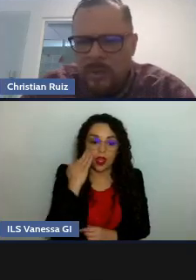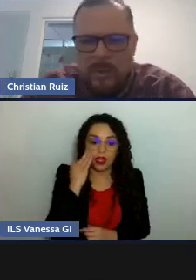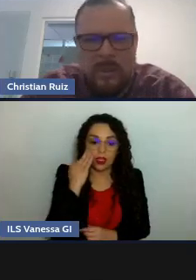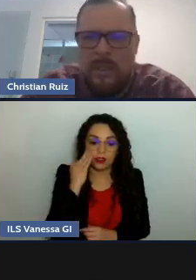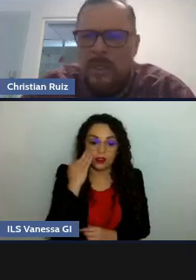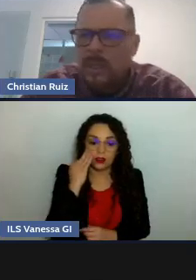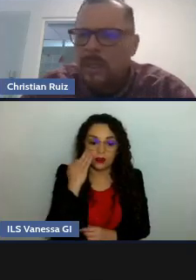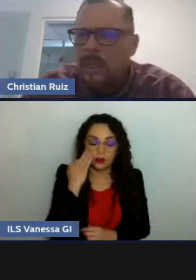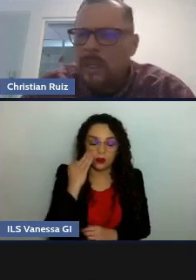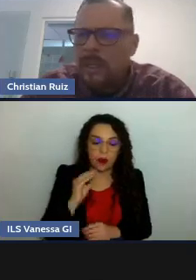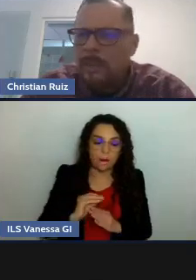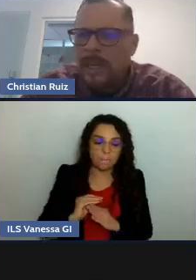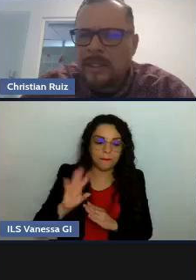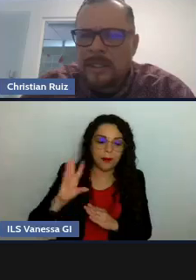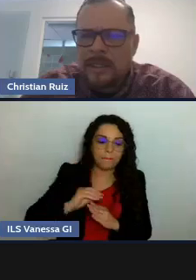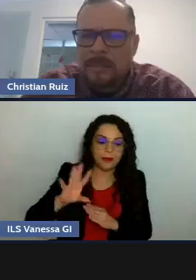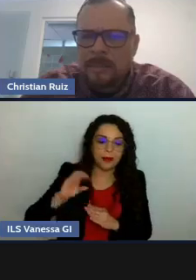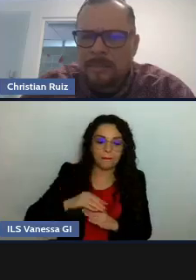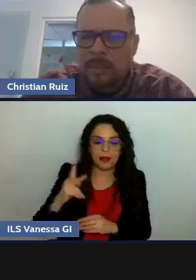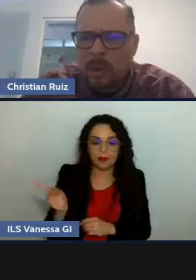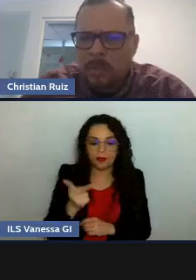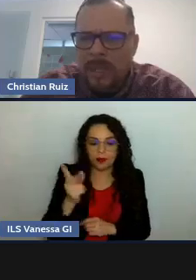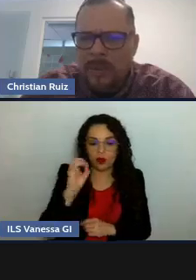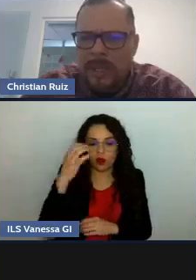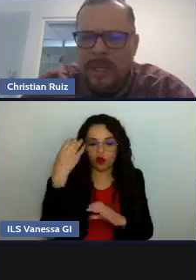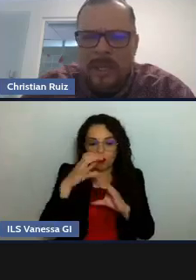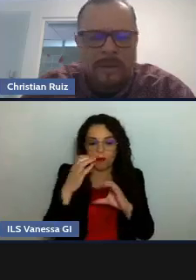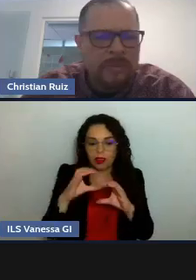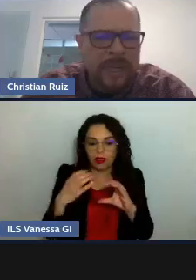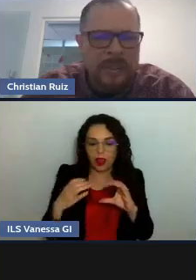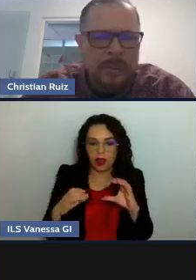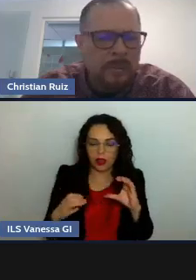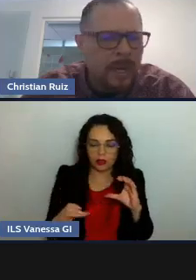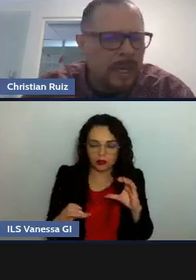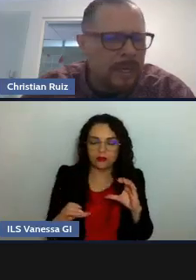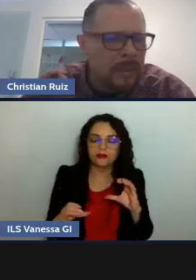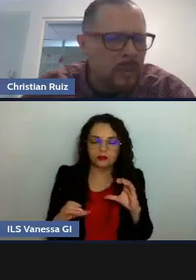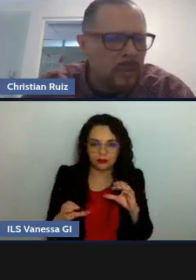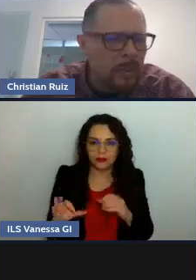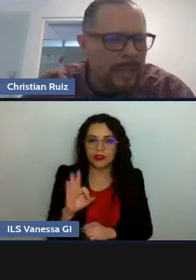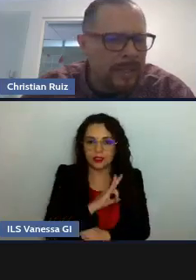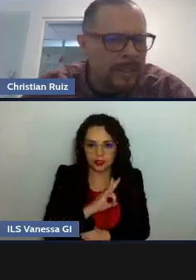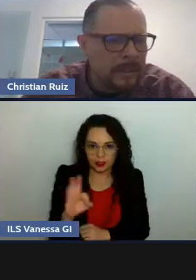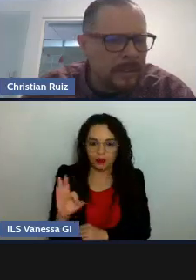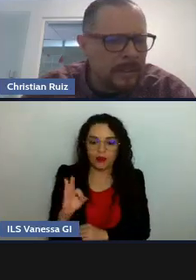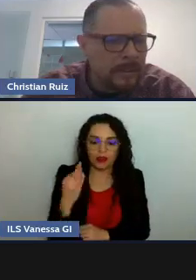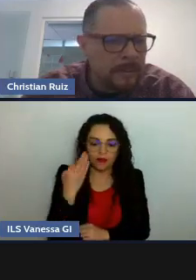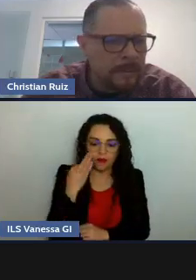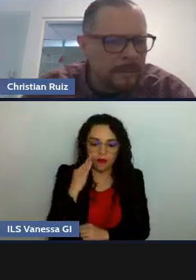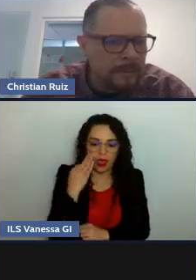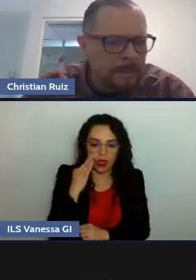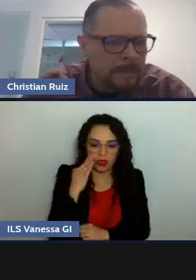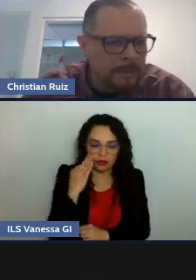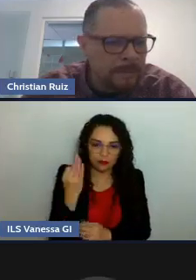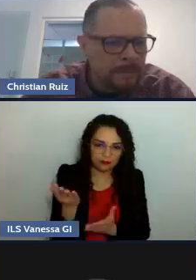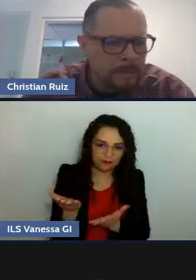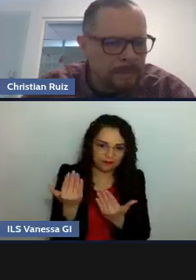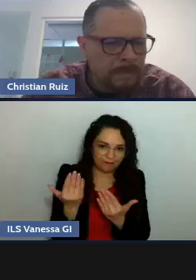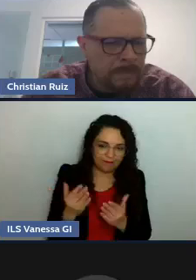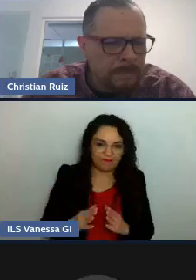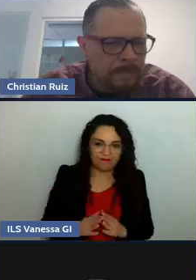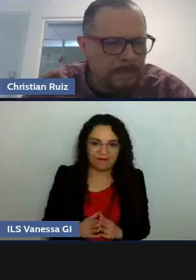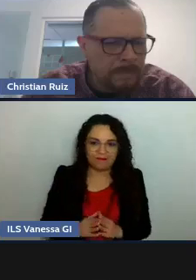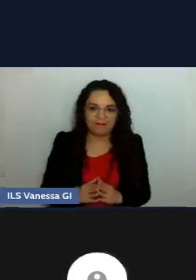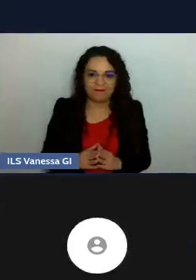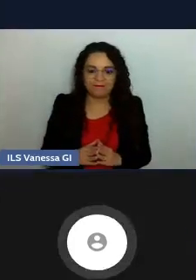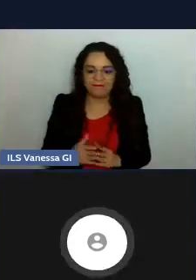comentarios y demás por medio de Facebook para que nos comenten. Ok, perfecto.